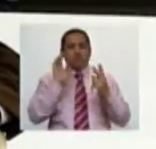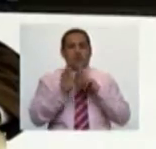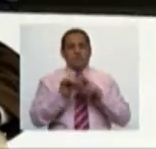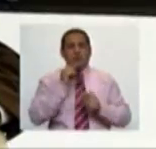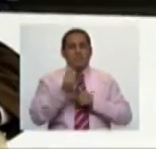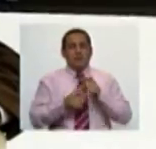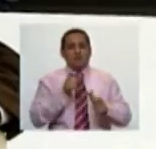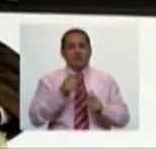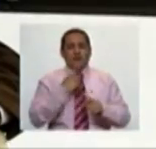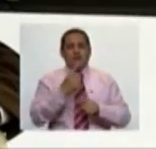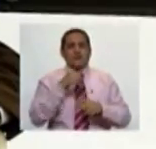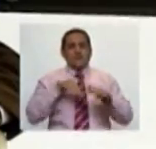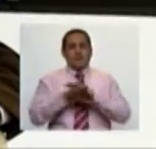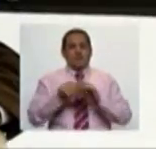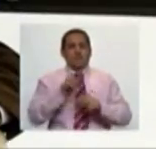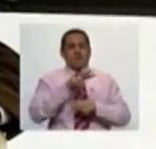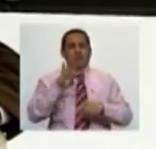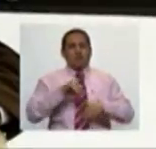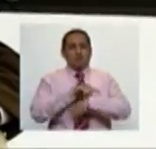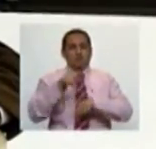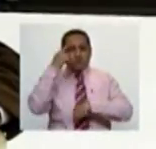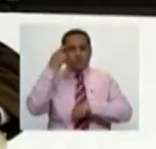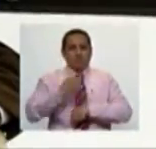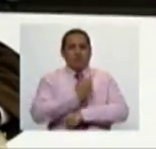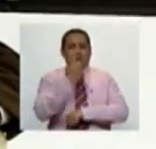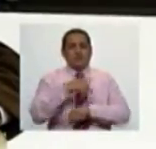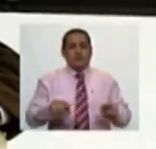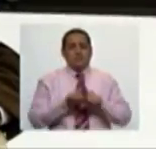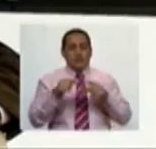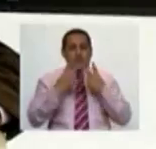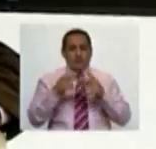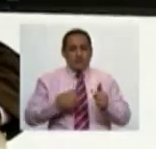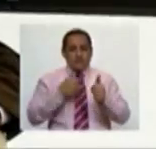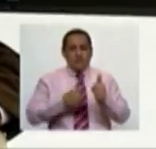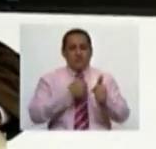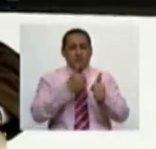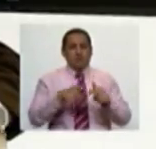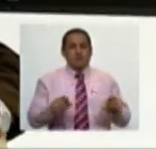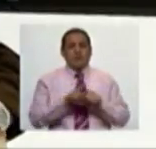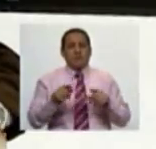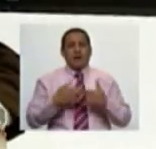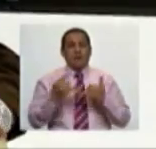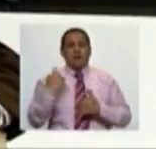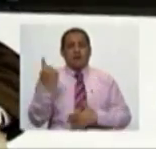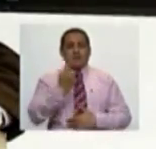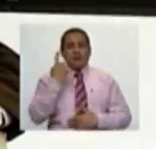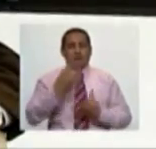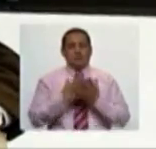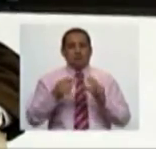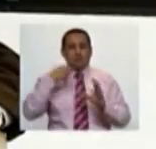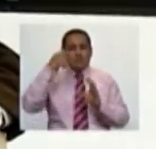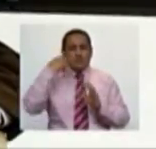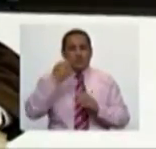Dos, el personal en las 24 horas del día que realmente le dé seguimiento. Hoy en día, en general,